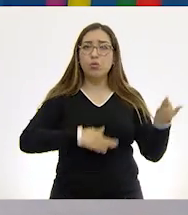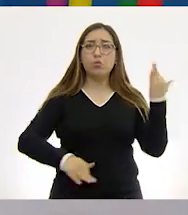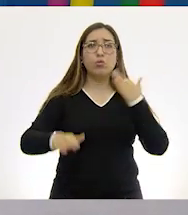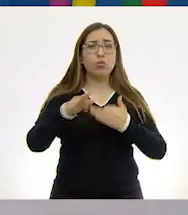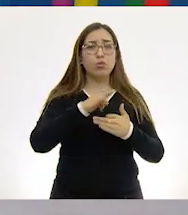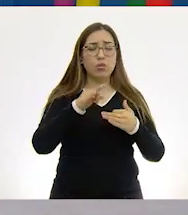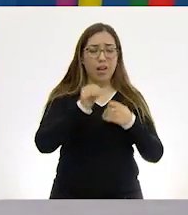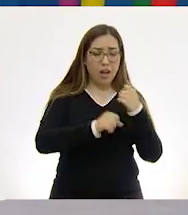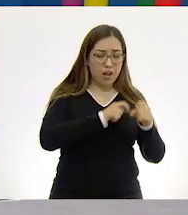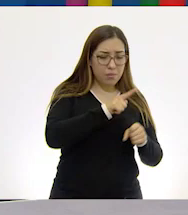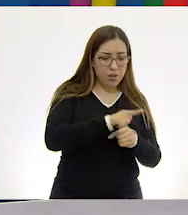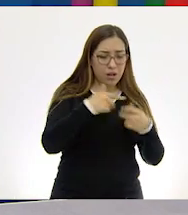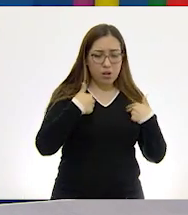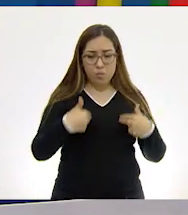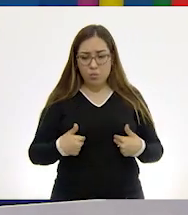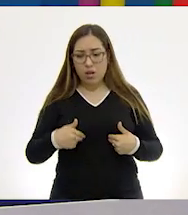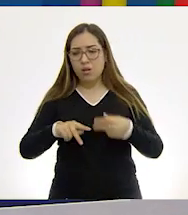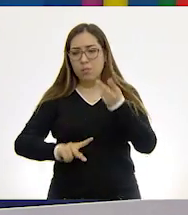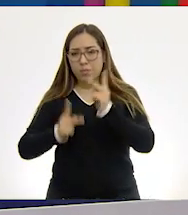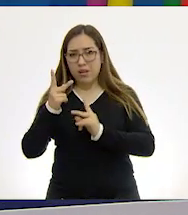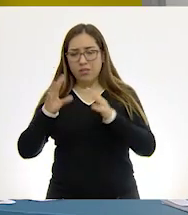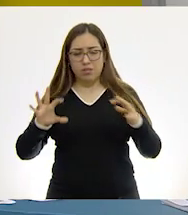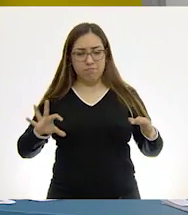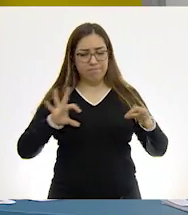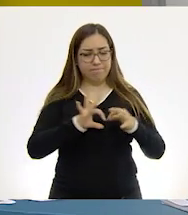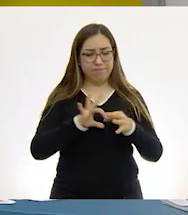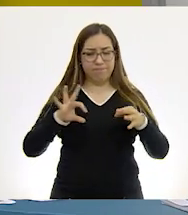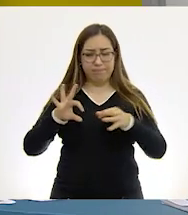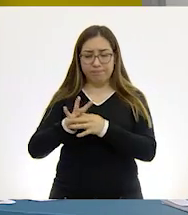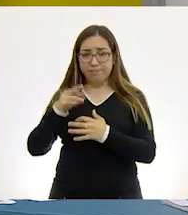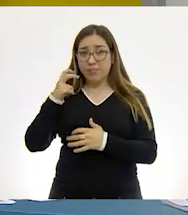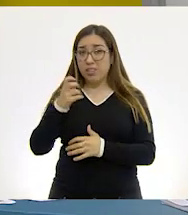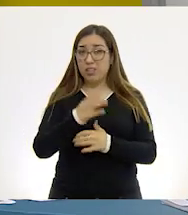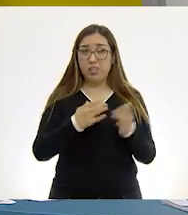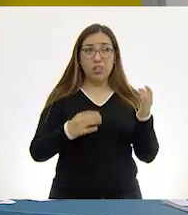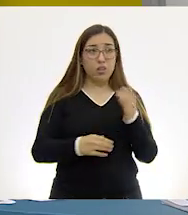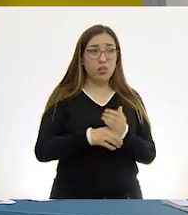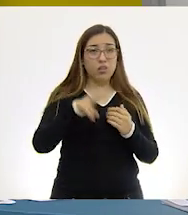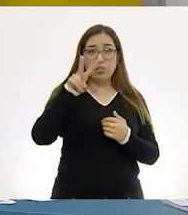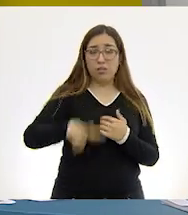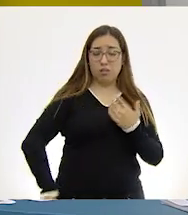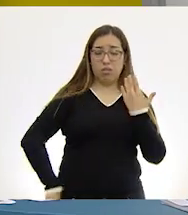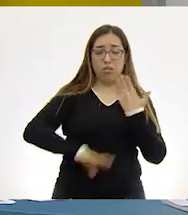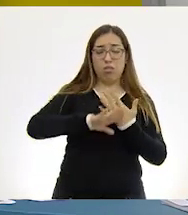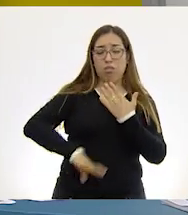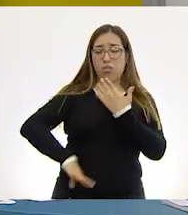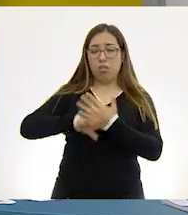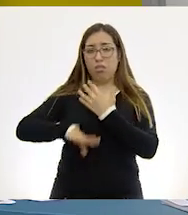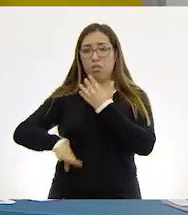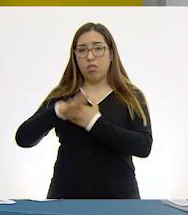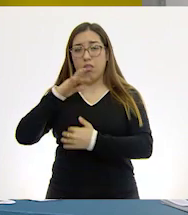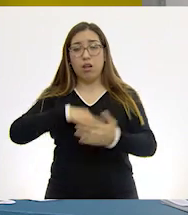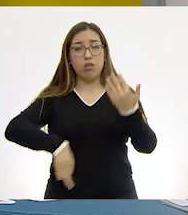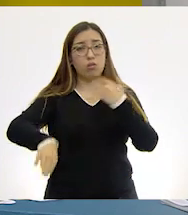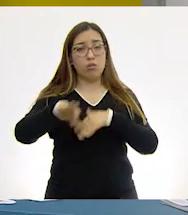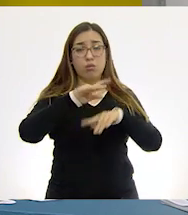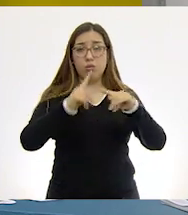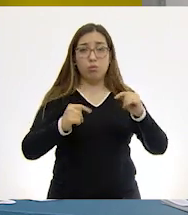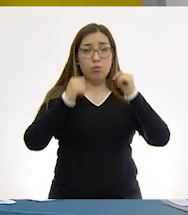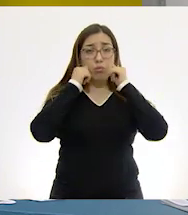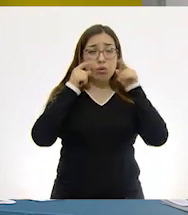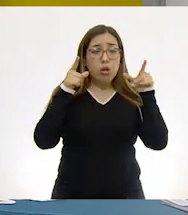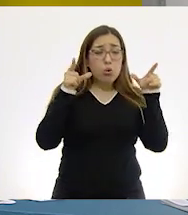estamos relacionados, las consecuencias pues nos afectan de una u otra manera sin importar el tamaño de la especie. Todas